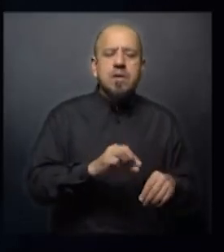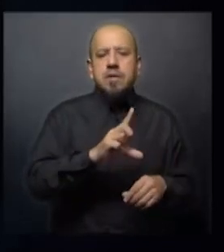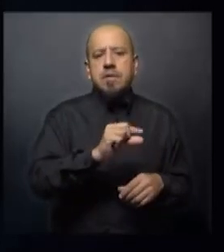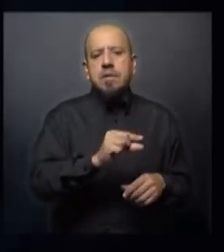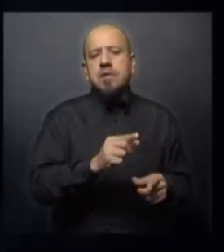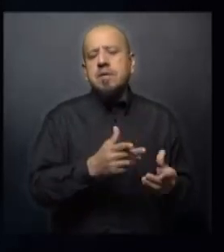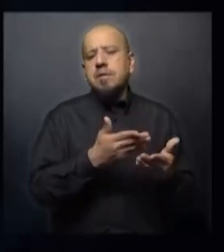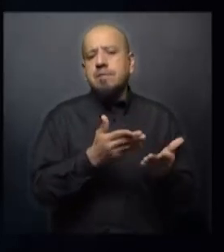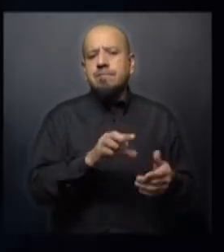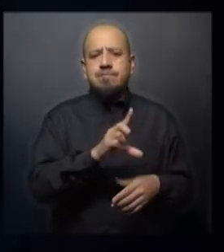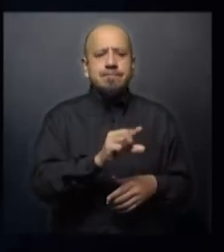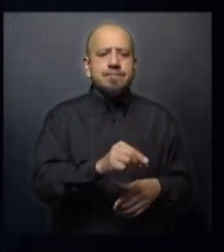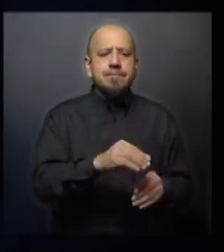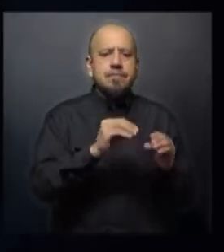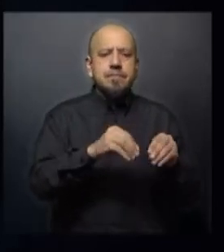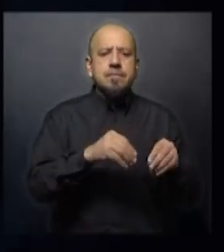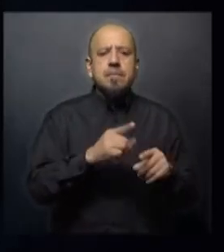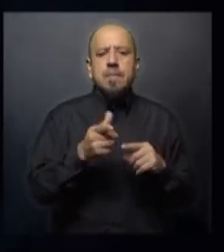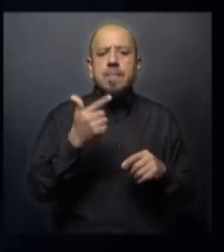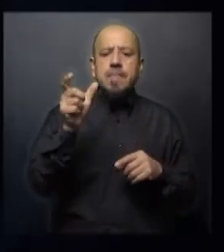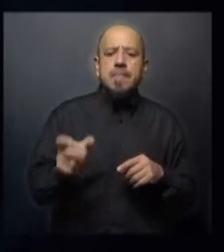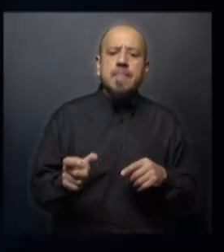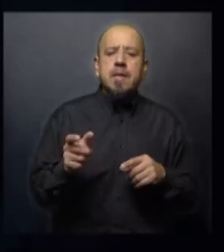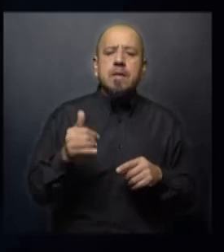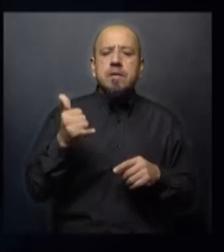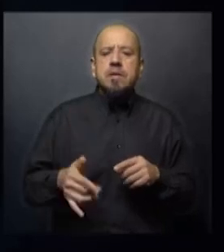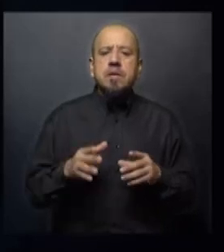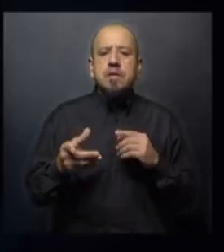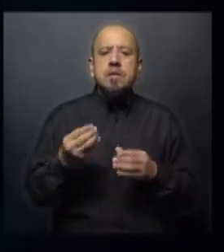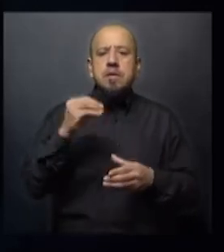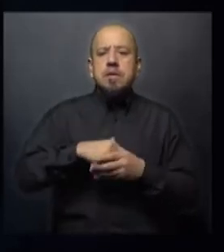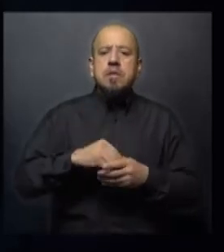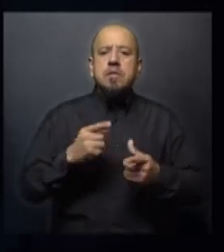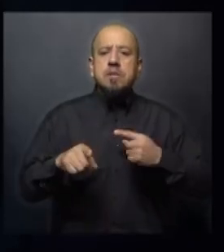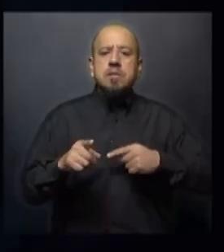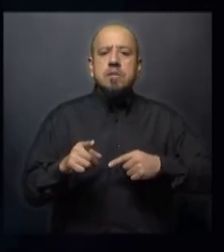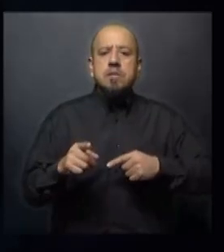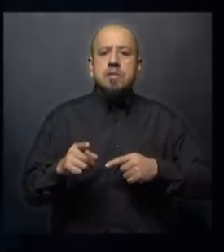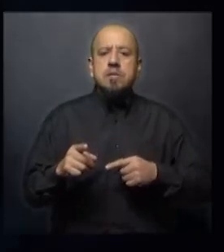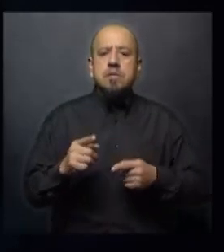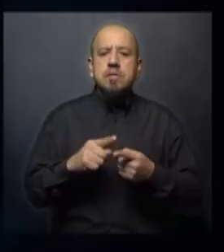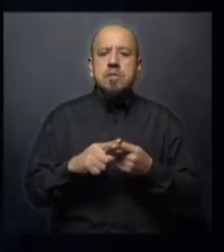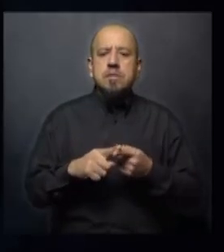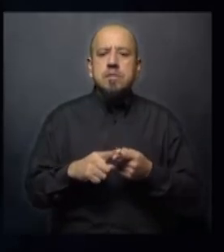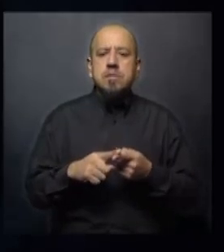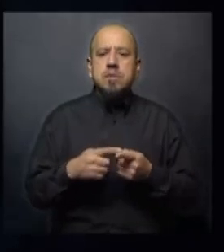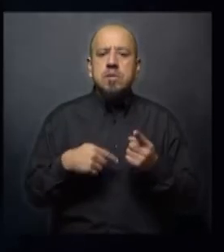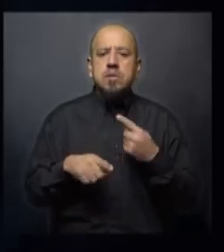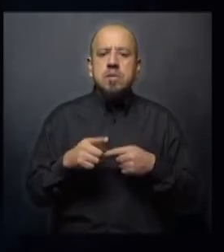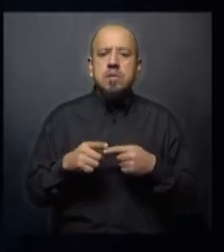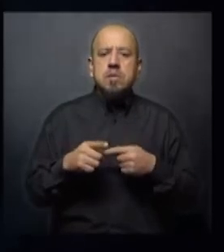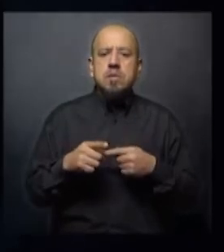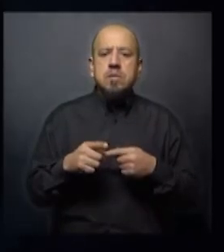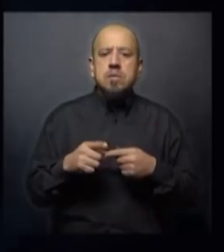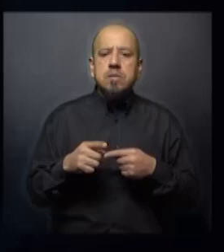muy de decir bueno el individuo debe entrar en una cierta escala debemos poderlo evaluar integralmente debemos hacer rankings